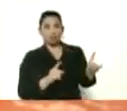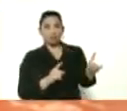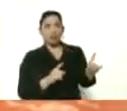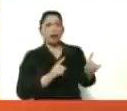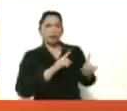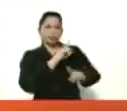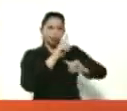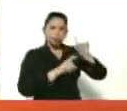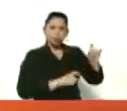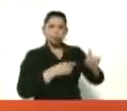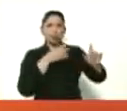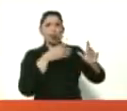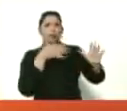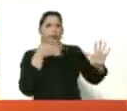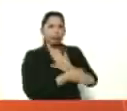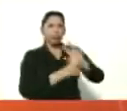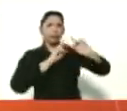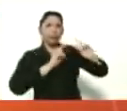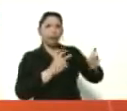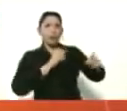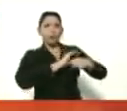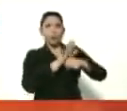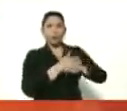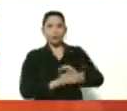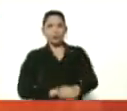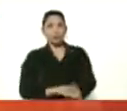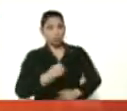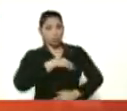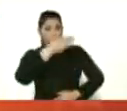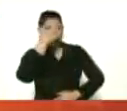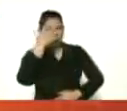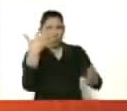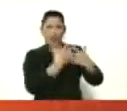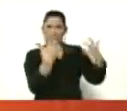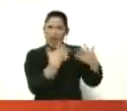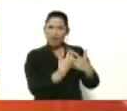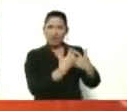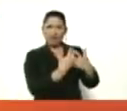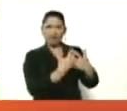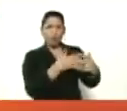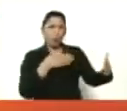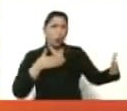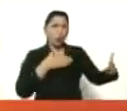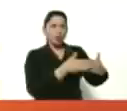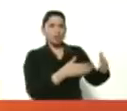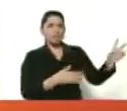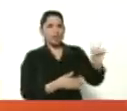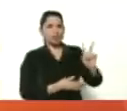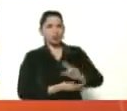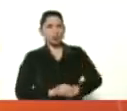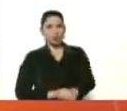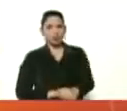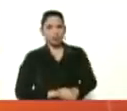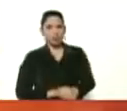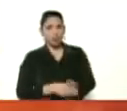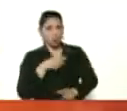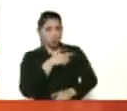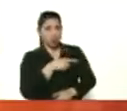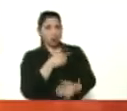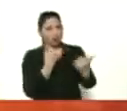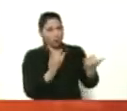con el COVID-19. Sabemos también que hay una guerra mediática contra Venezuela. Usted hacía